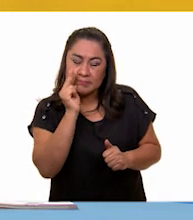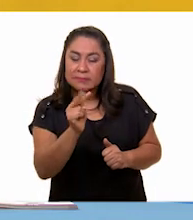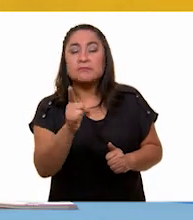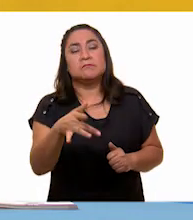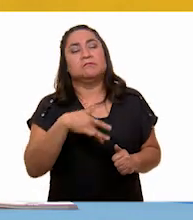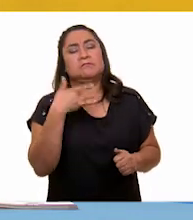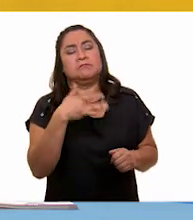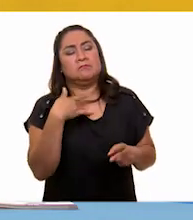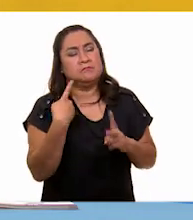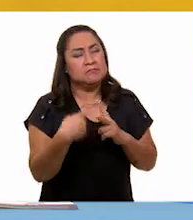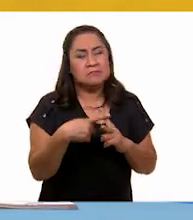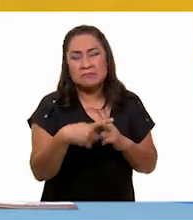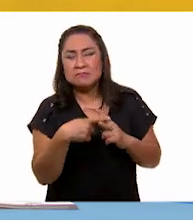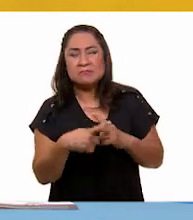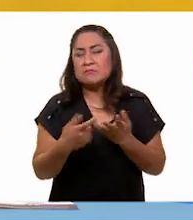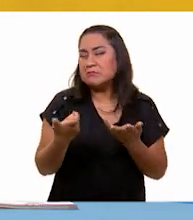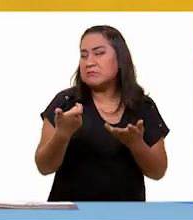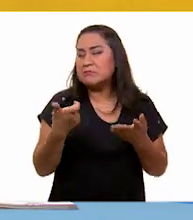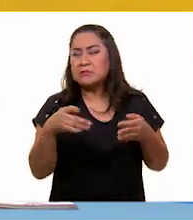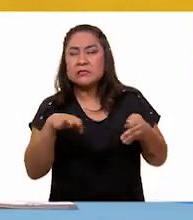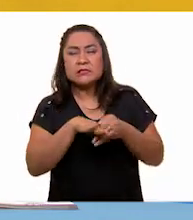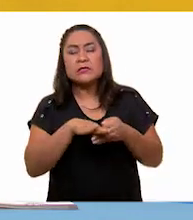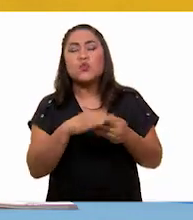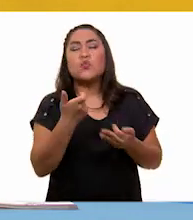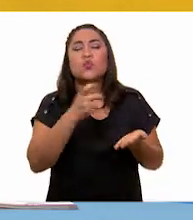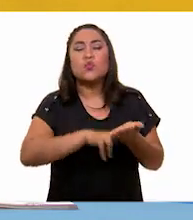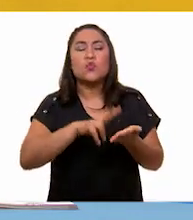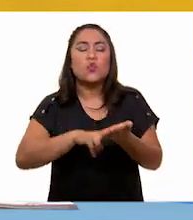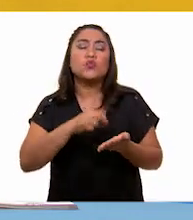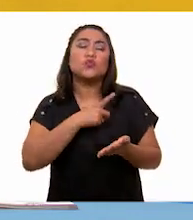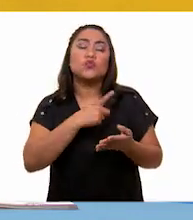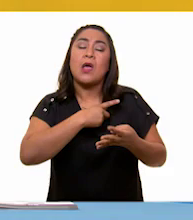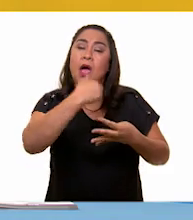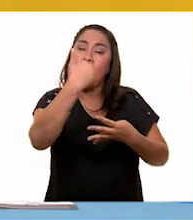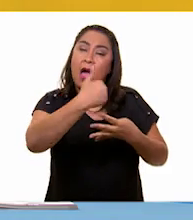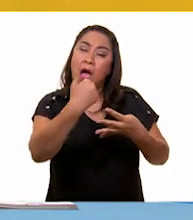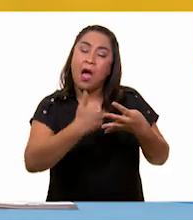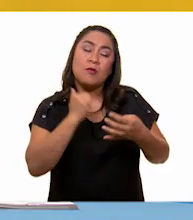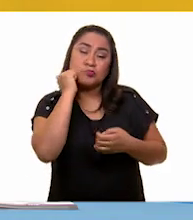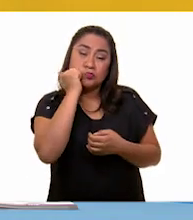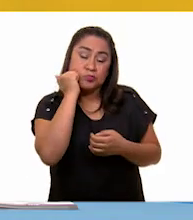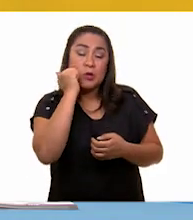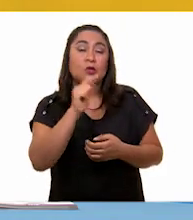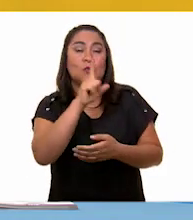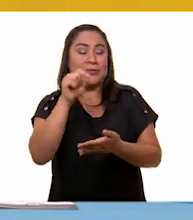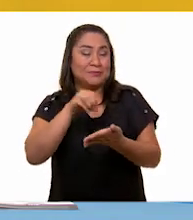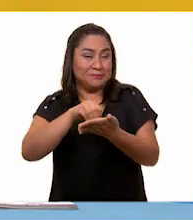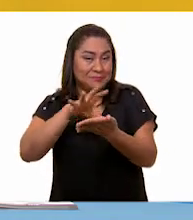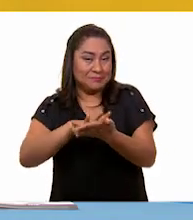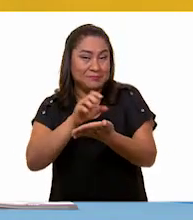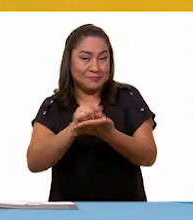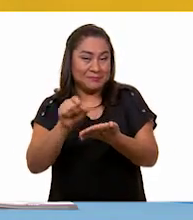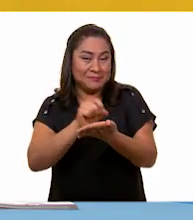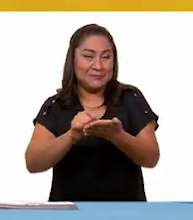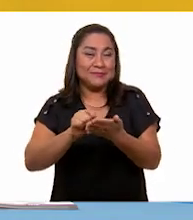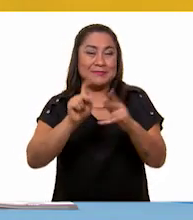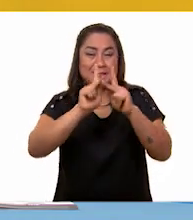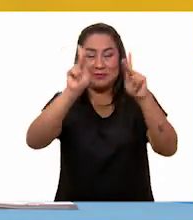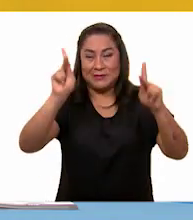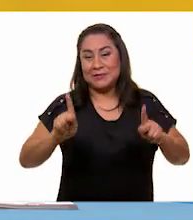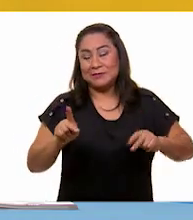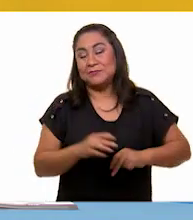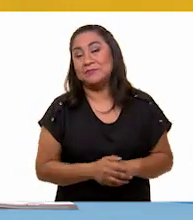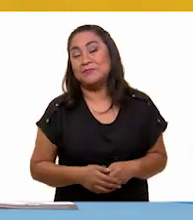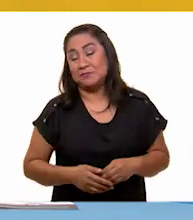Calculemos el costo aproximado de cada uno de los jabones y lo anotaremos en la tabla que tenemos en el pizarrón. ¿Qué